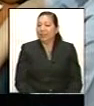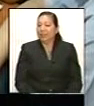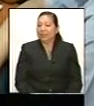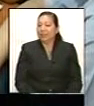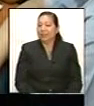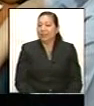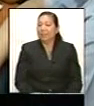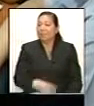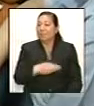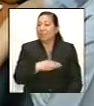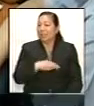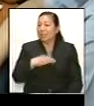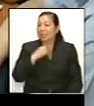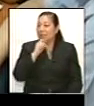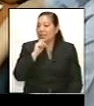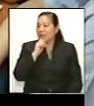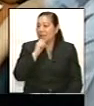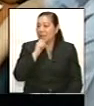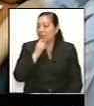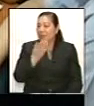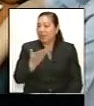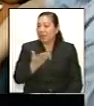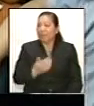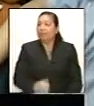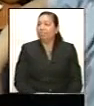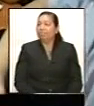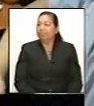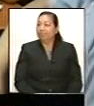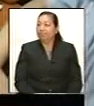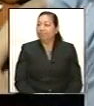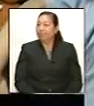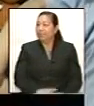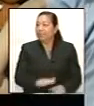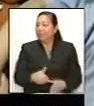del Ministerio de la Mujer es de que,